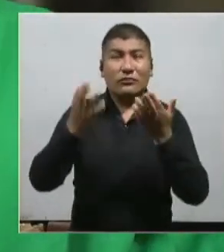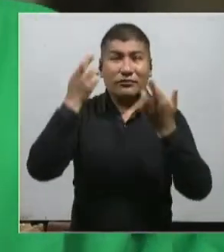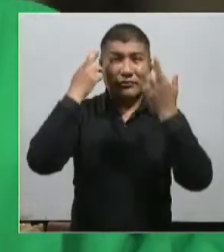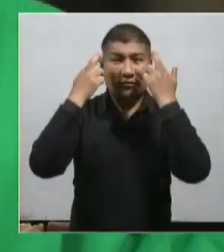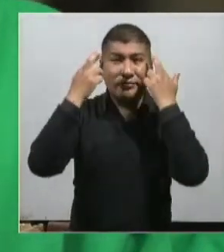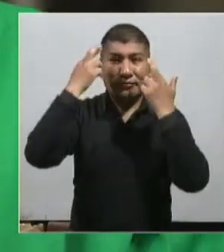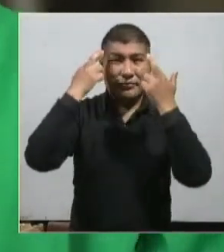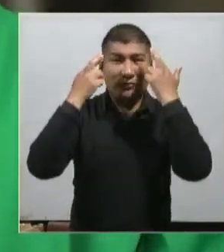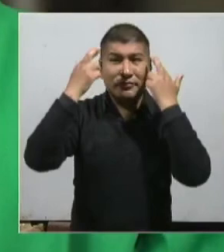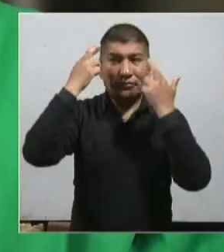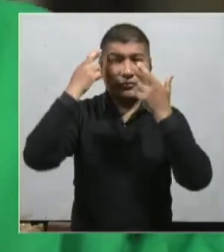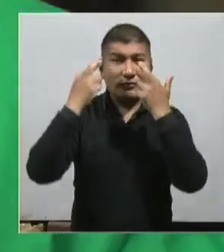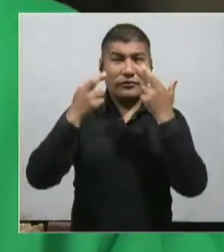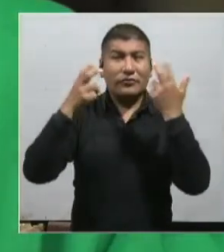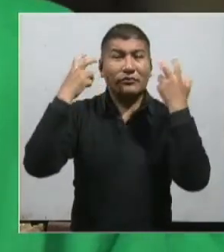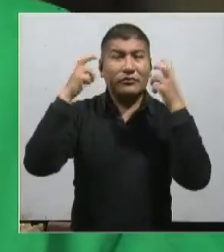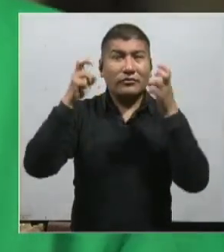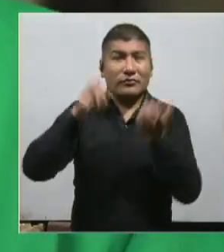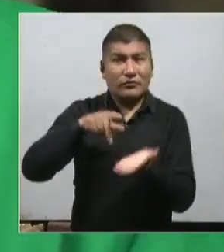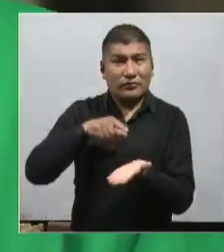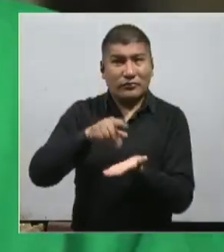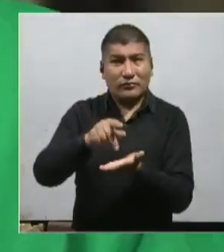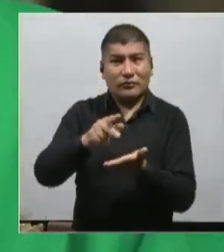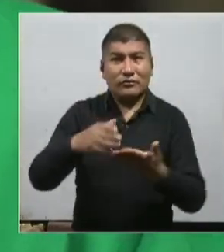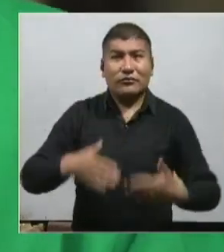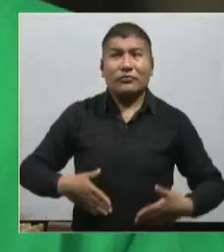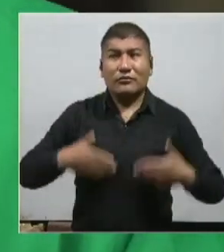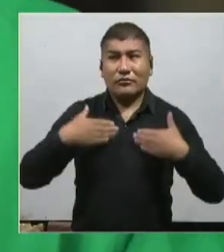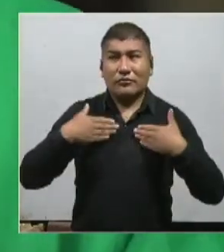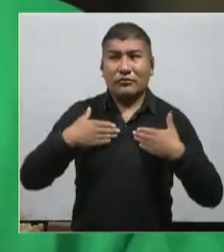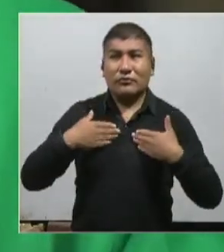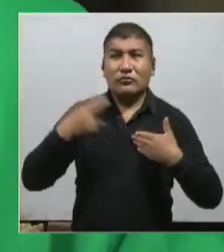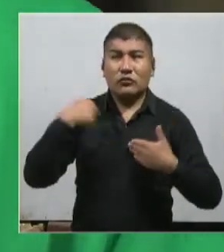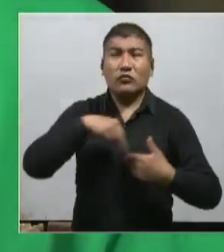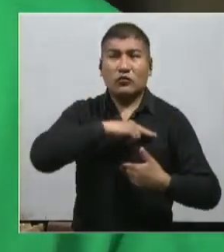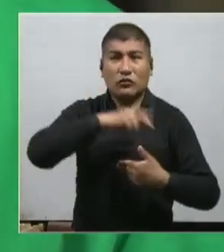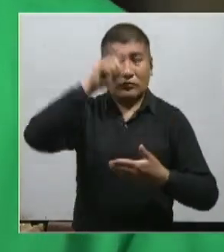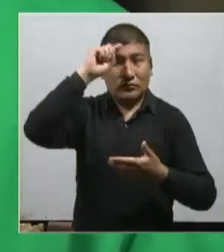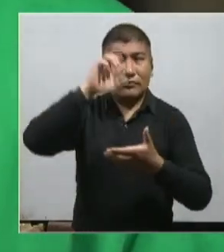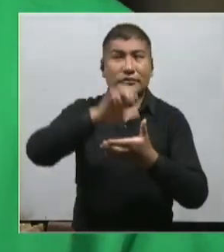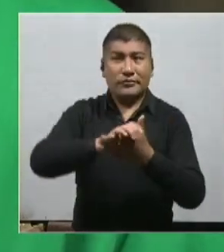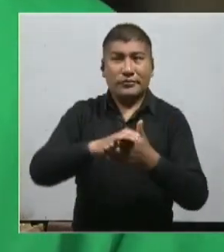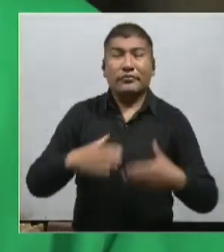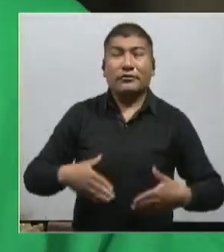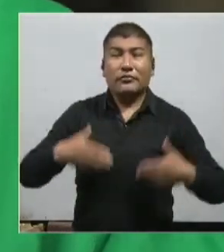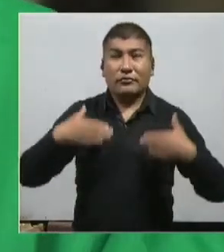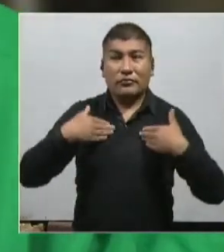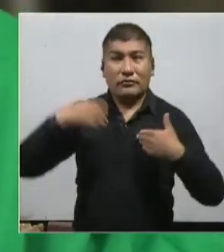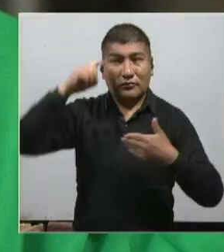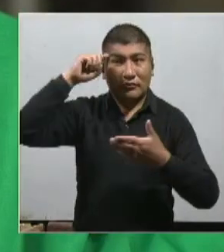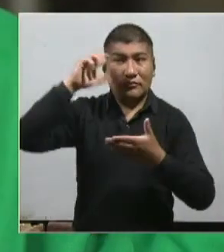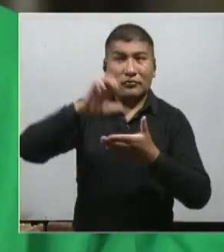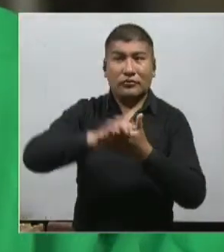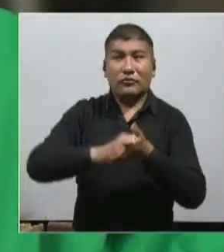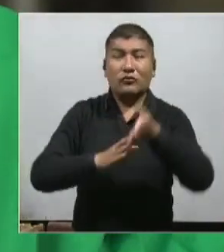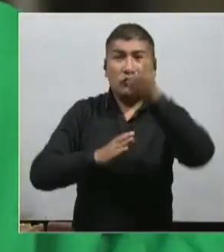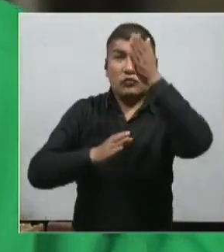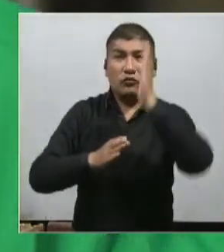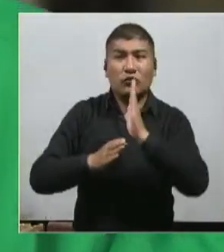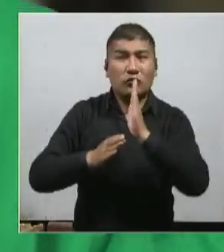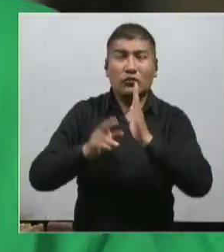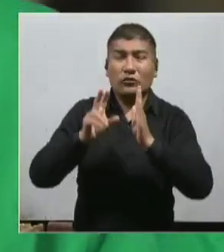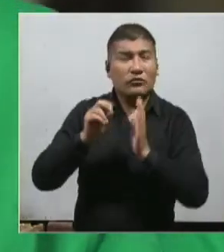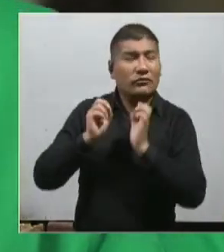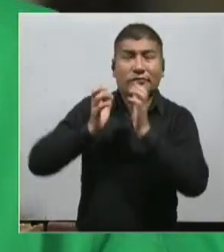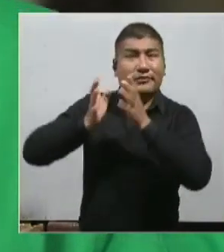reflexionado con el tema Sembrando Vida, porque creemos en la vida, porque creemos que Dios no nos